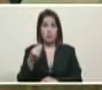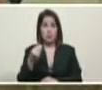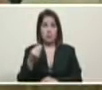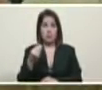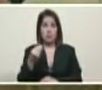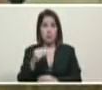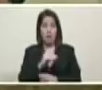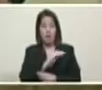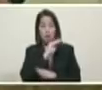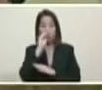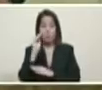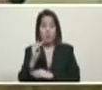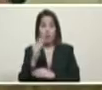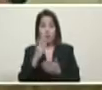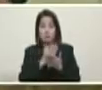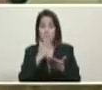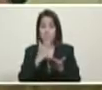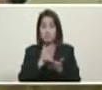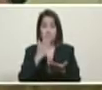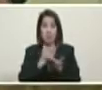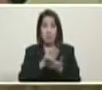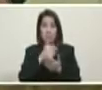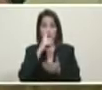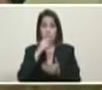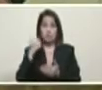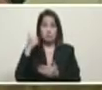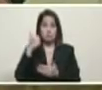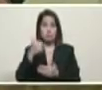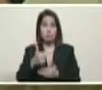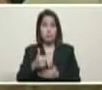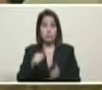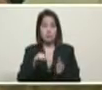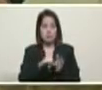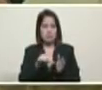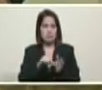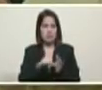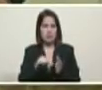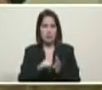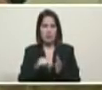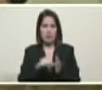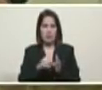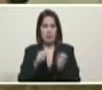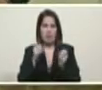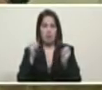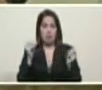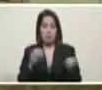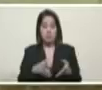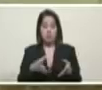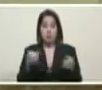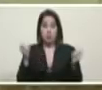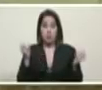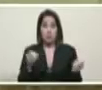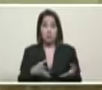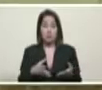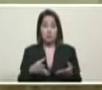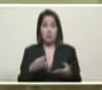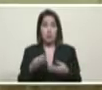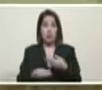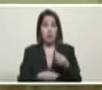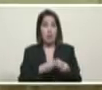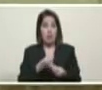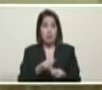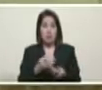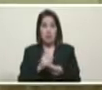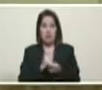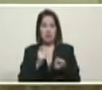las protegerá y estará con ustedes desde cerca, trayéndole las bendiciones de ese mundo, de ese paisaje. Han